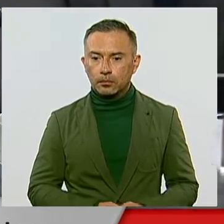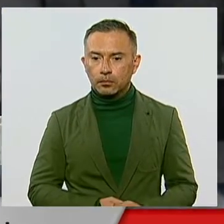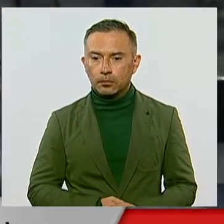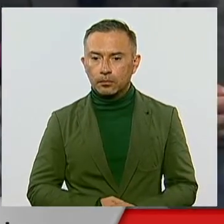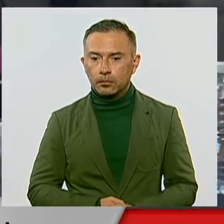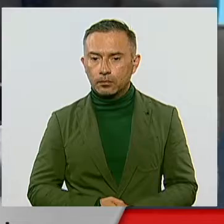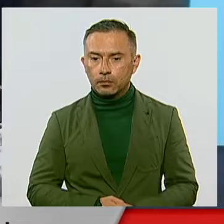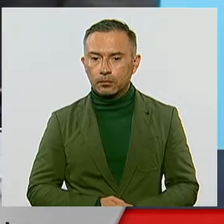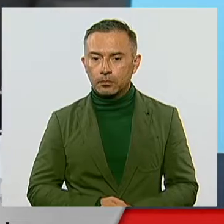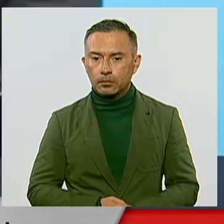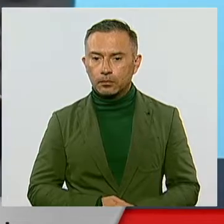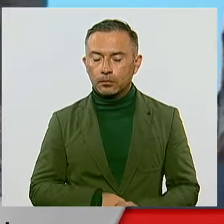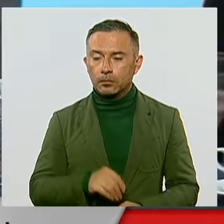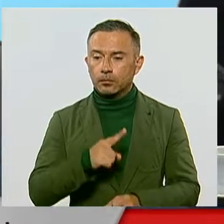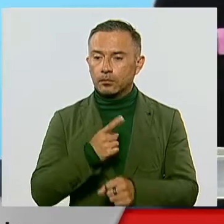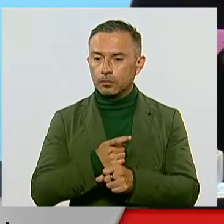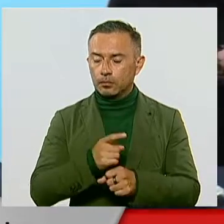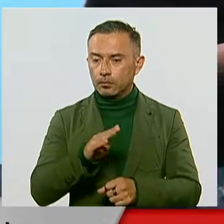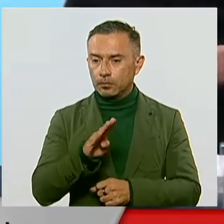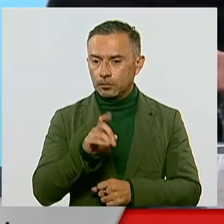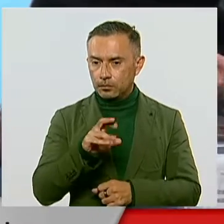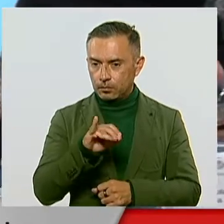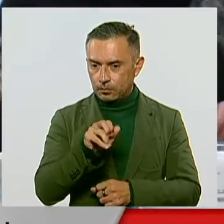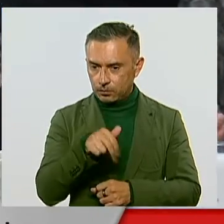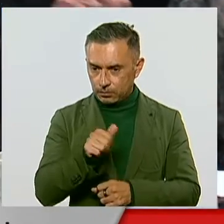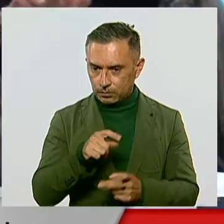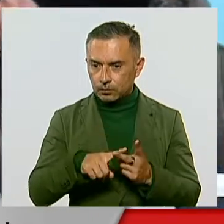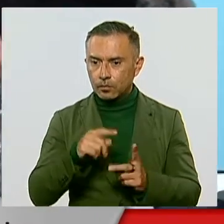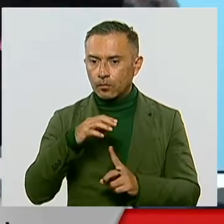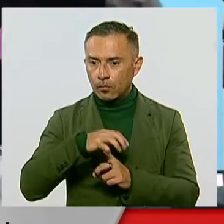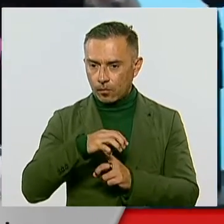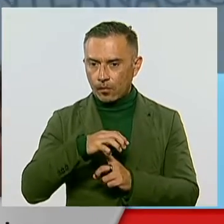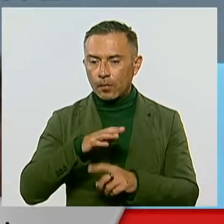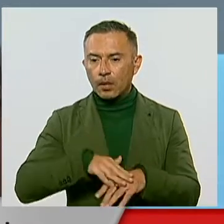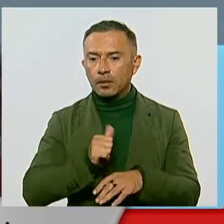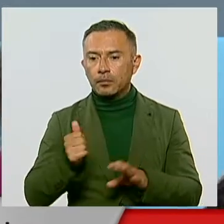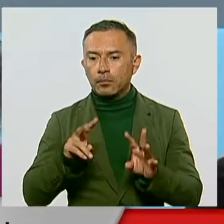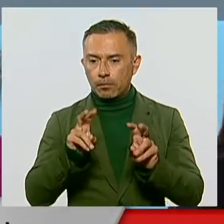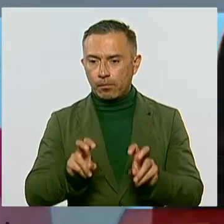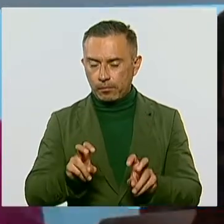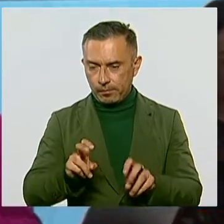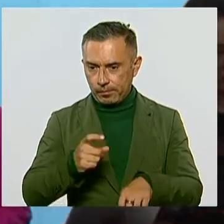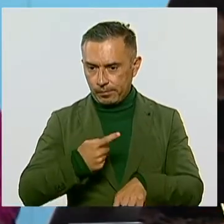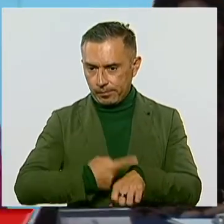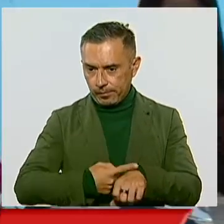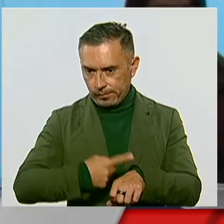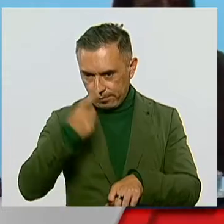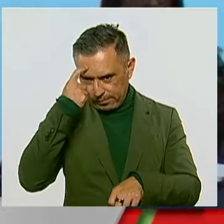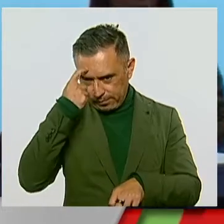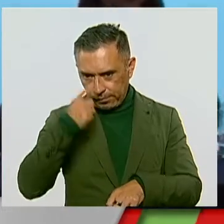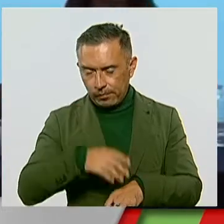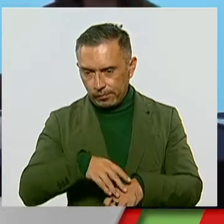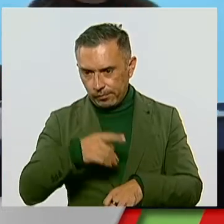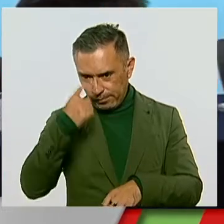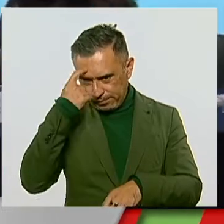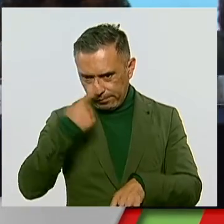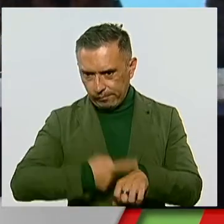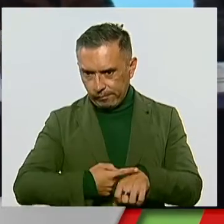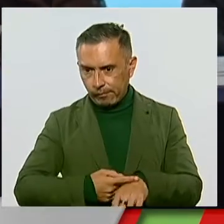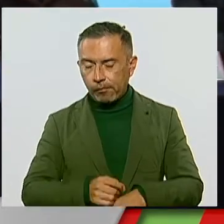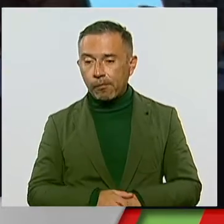Principalmente de la psilocibina y de los hongos psilocibes para temas de salud mental. O sea, que en el foro donde